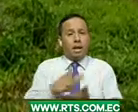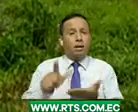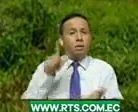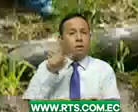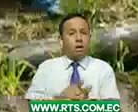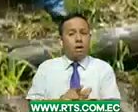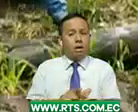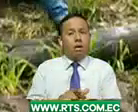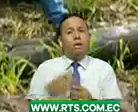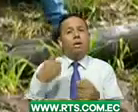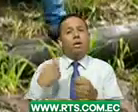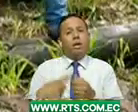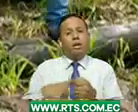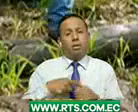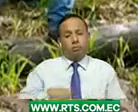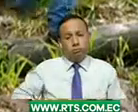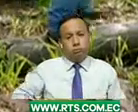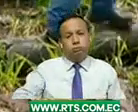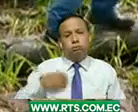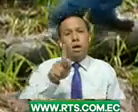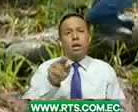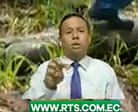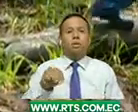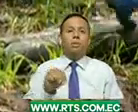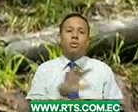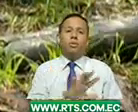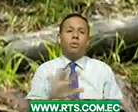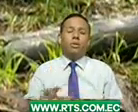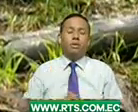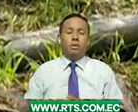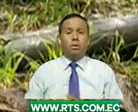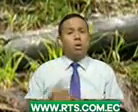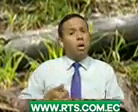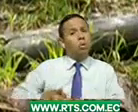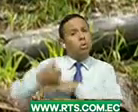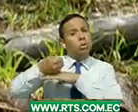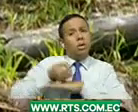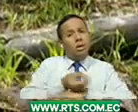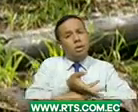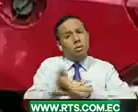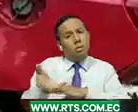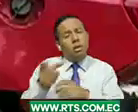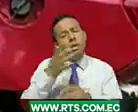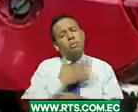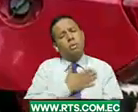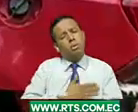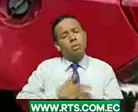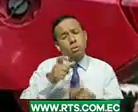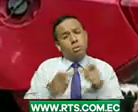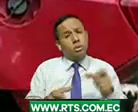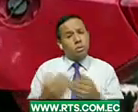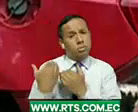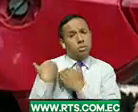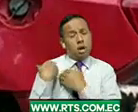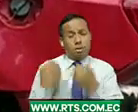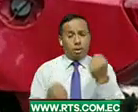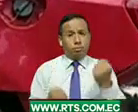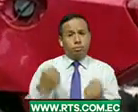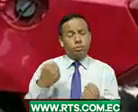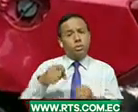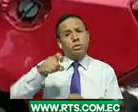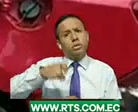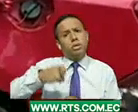del kilómetro 55. Las autoridades recomiendan a los conductores mantener las precauciones necesarias cuando la